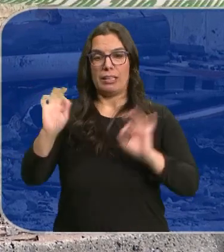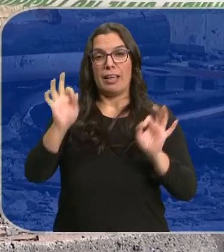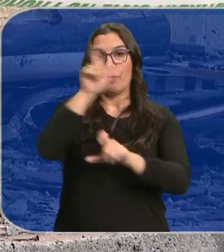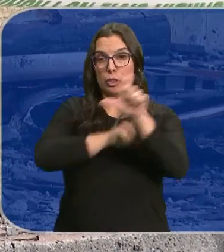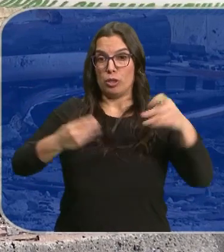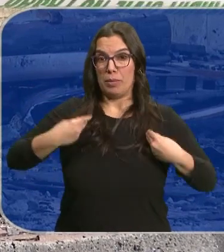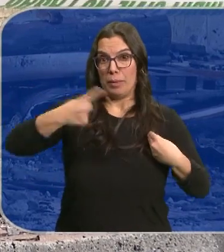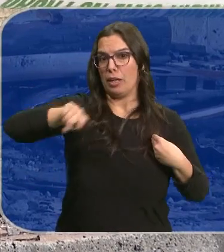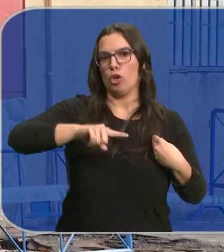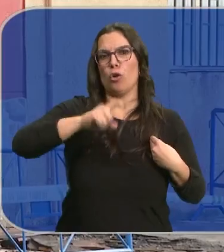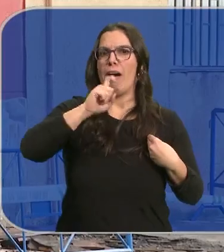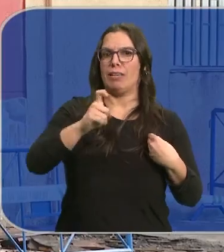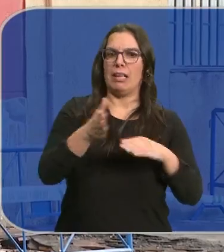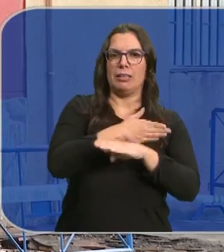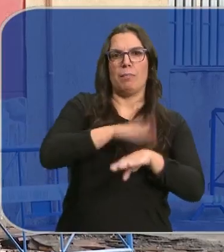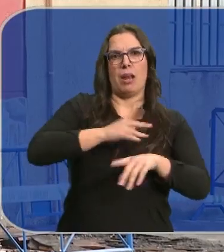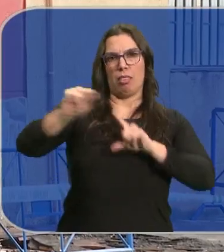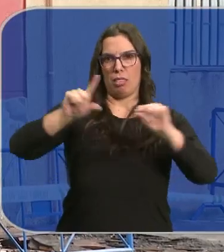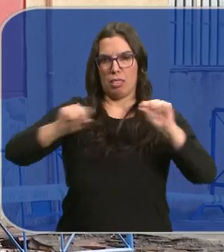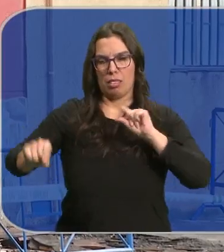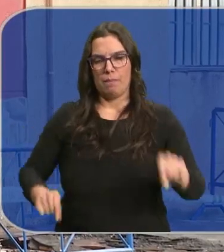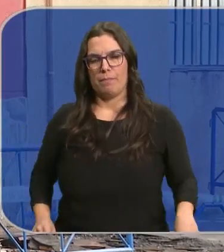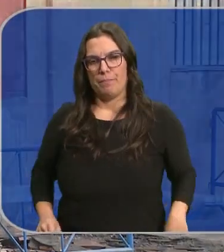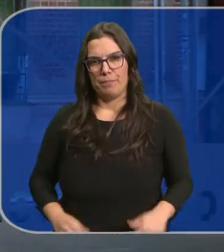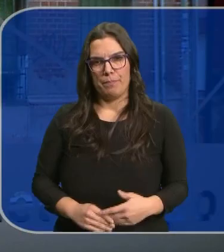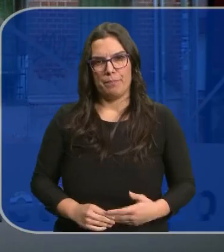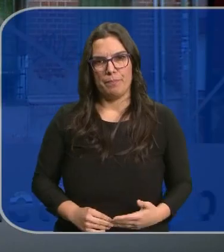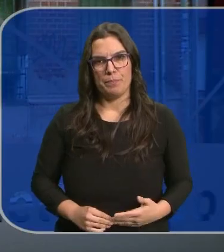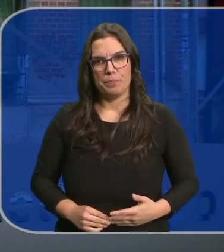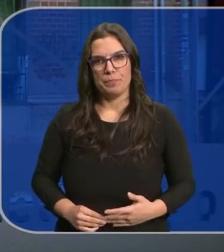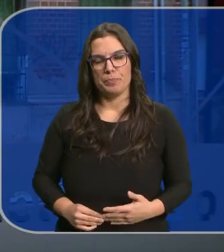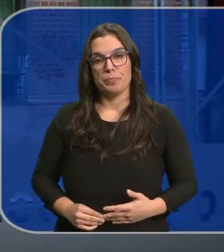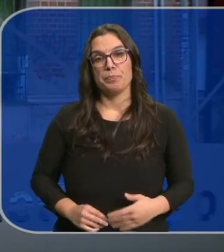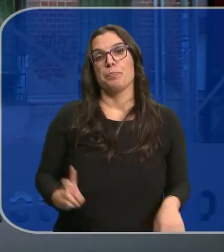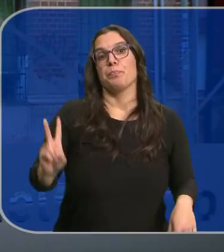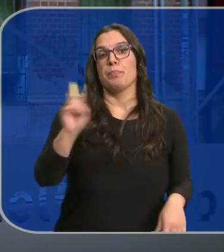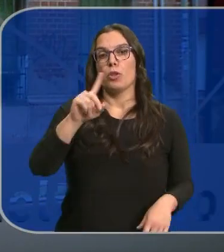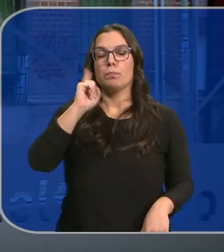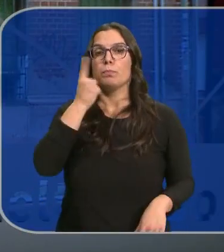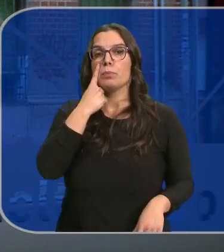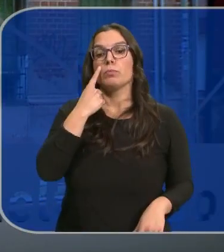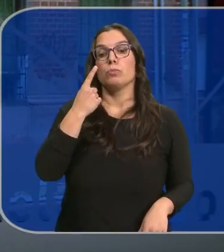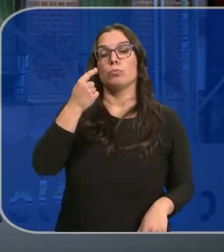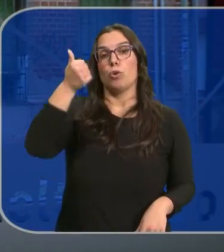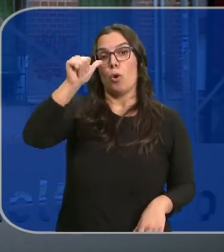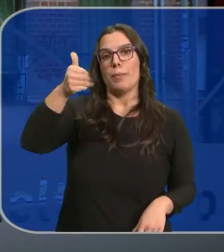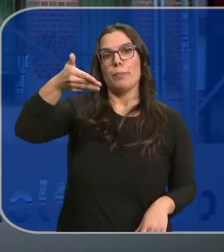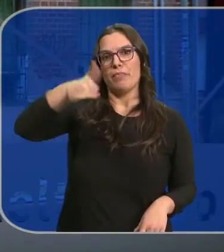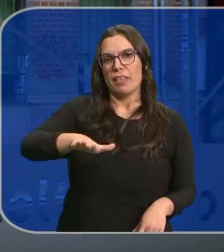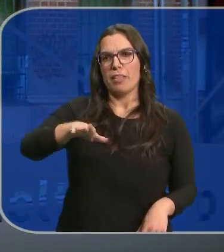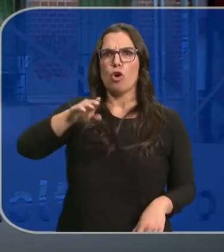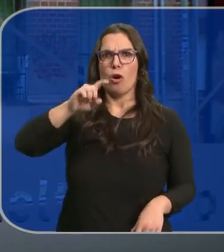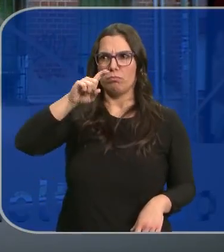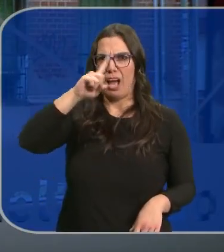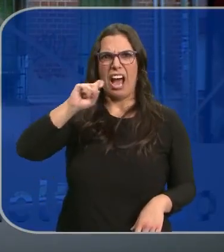del inmueble fueron desalojados a tiempo. Y en Valladolid se ha localizado el cuerpo sin vida de un hombre que